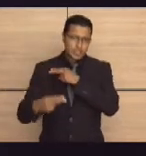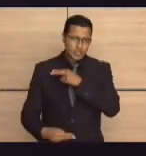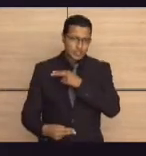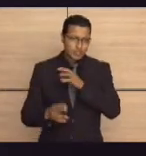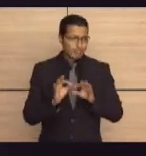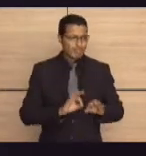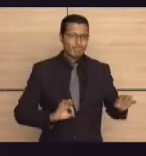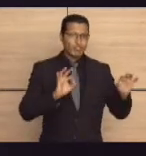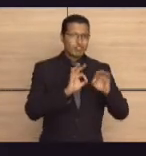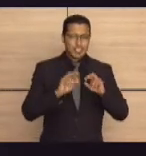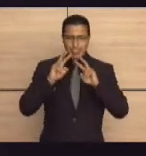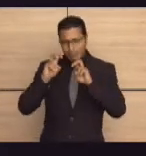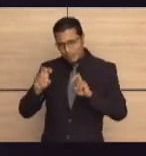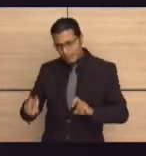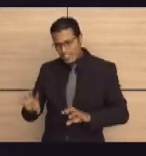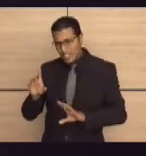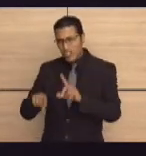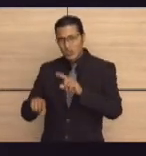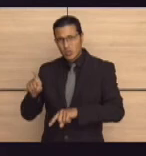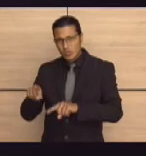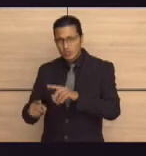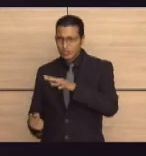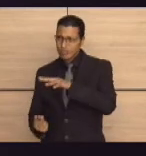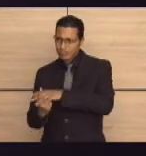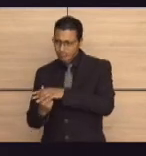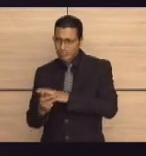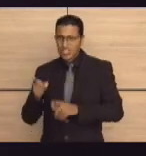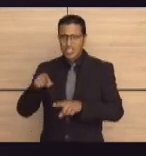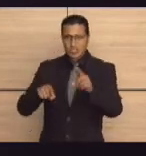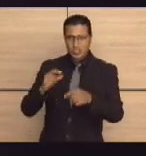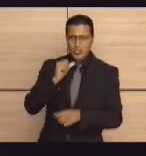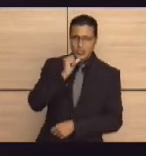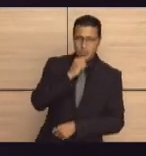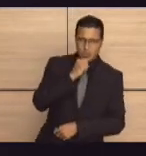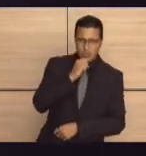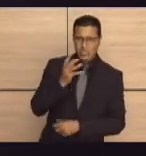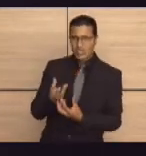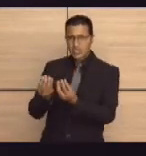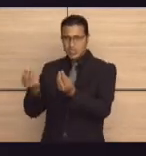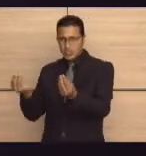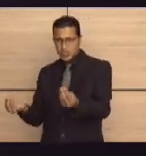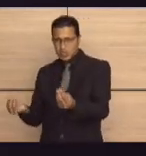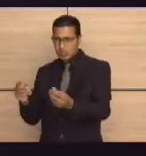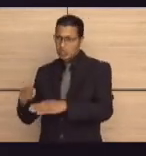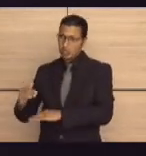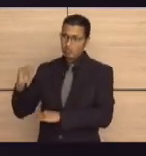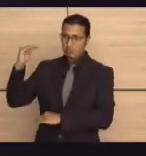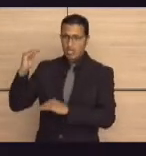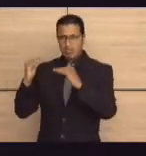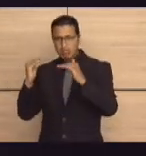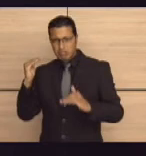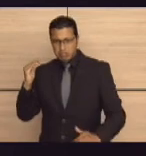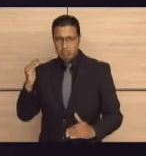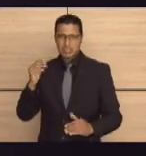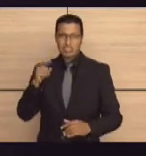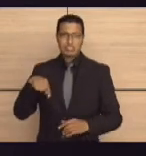los grises, los diferentes matices alejados del blanco y el negro, alejado de la polarización de los buenos y malos, lo que nos permite